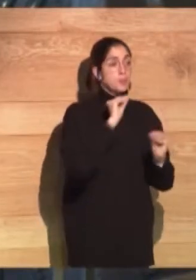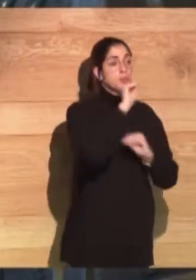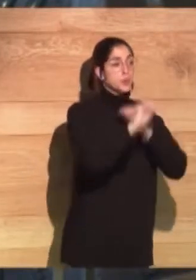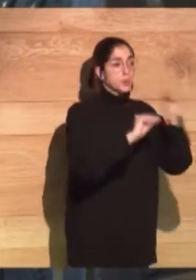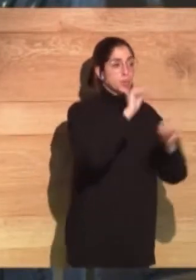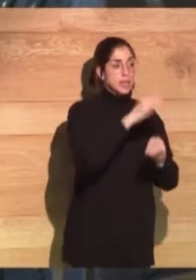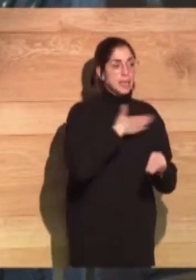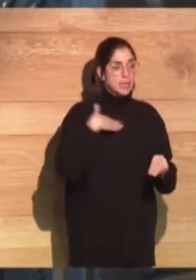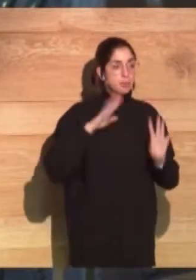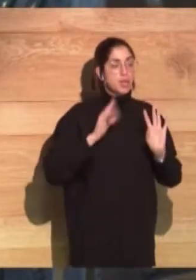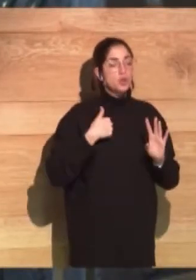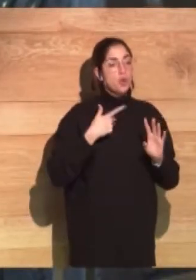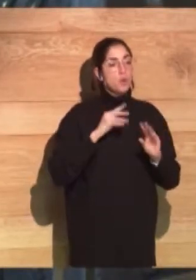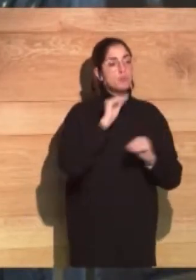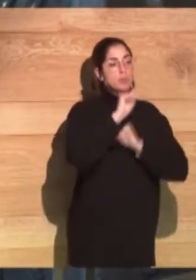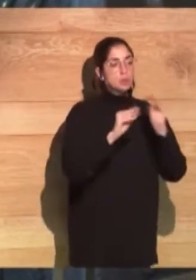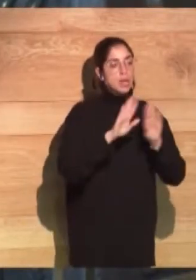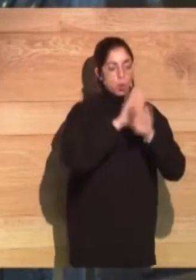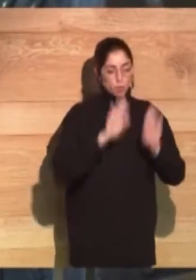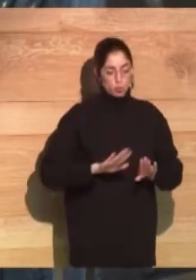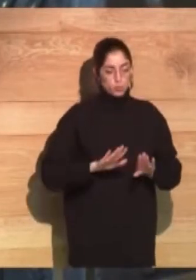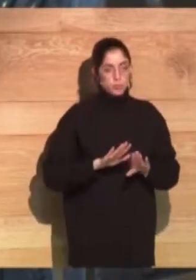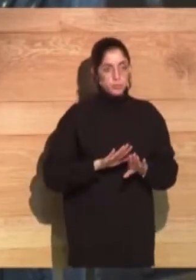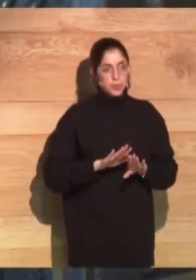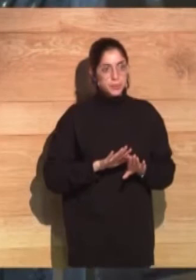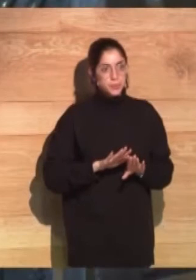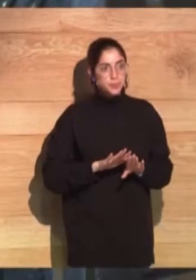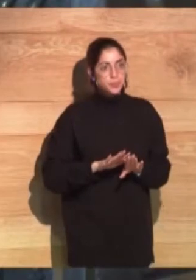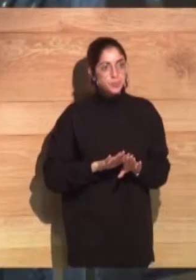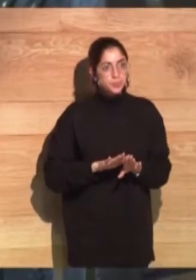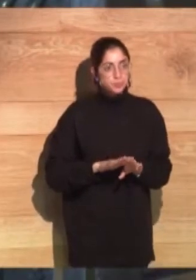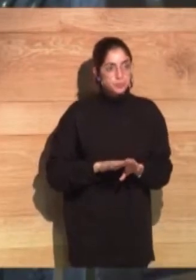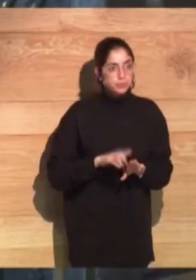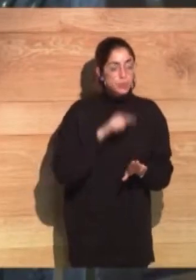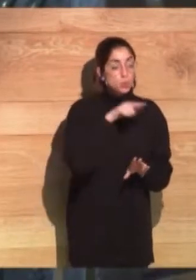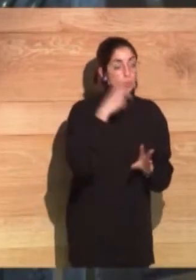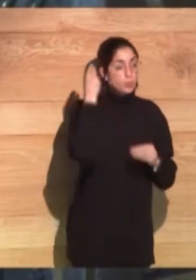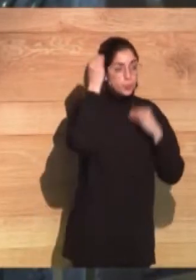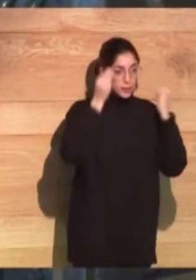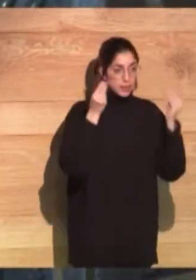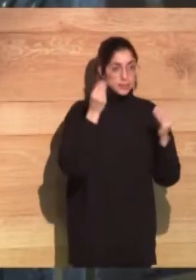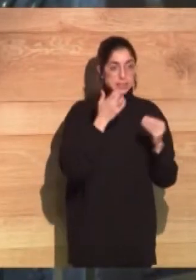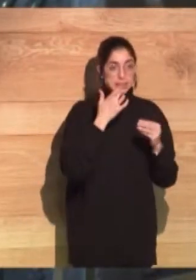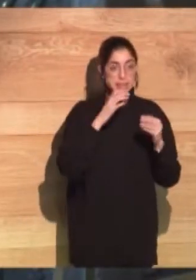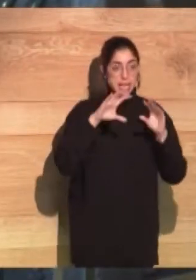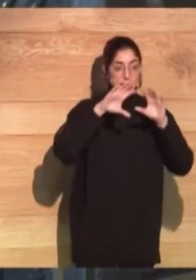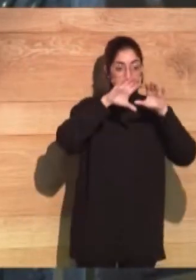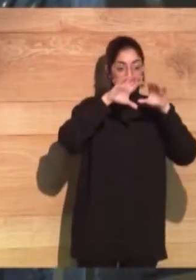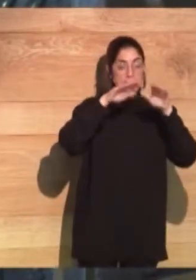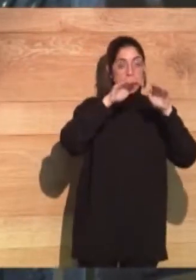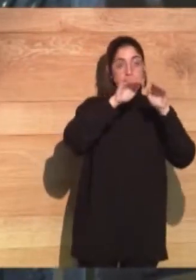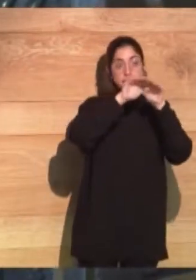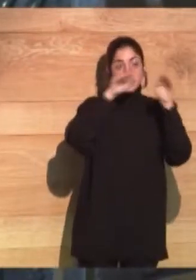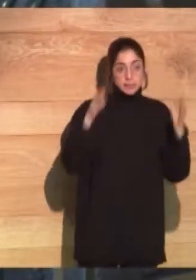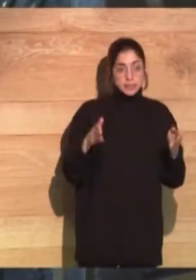última pregunta. Ha dicho que una vez que se rompe el techo de cristal, ya no hay